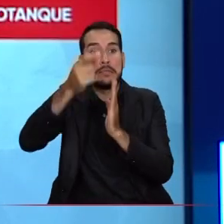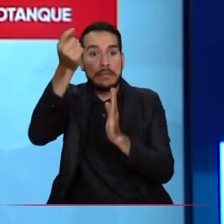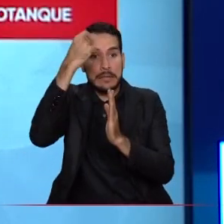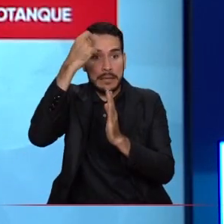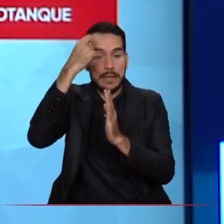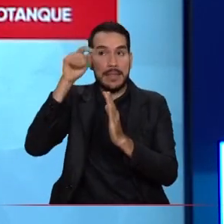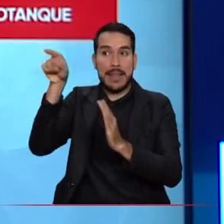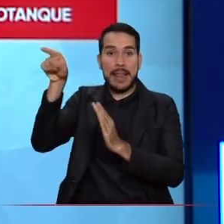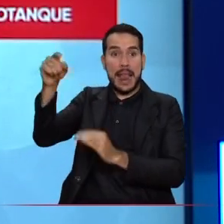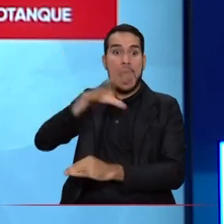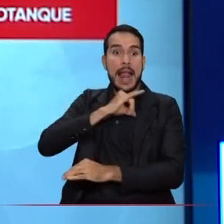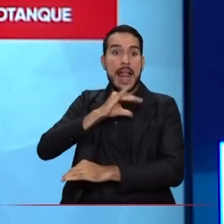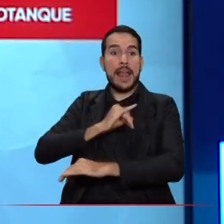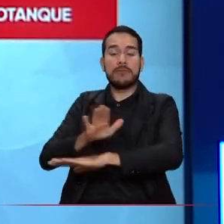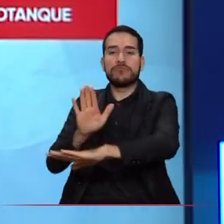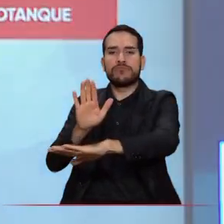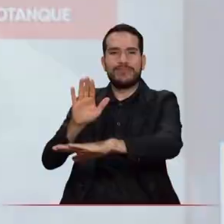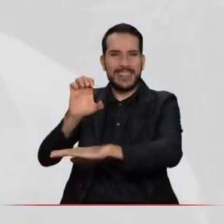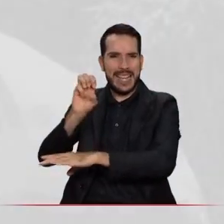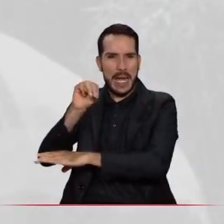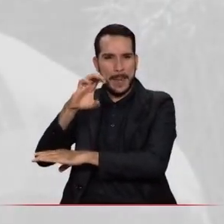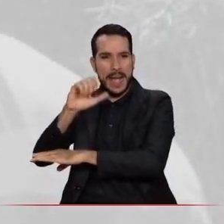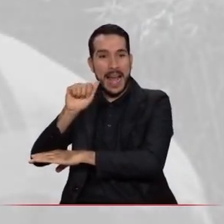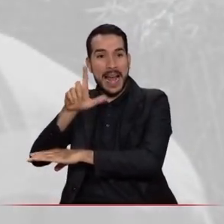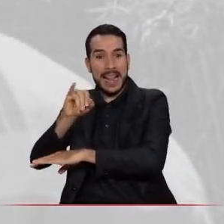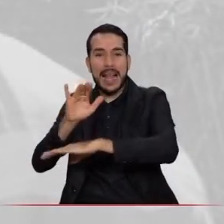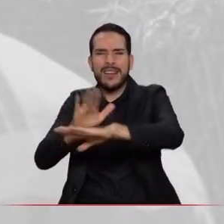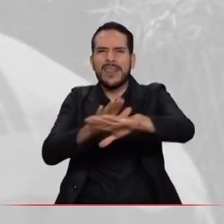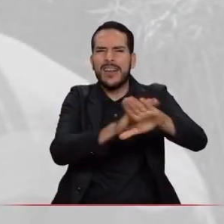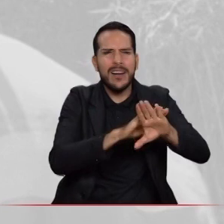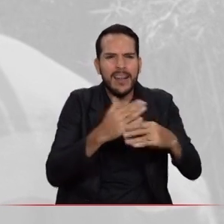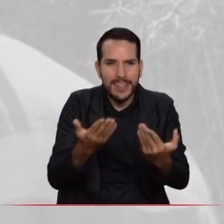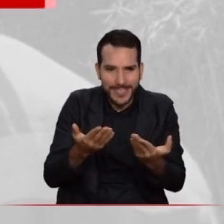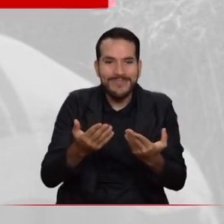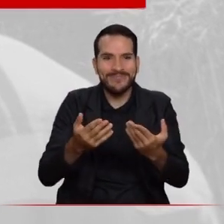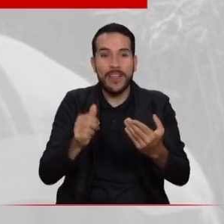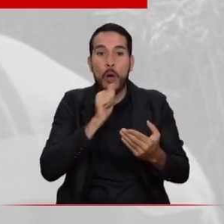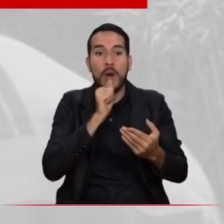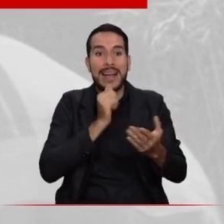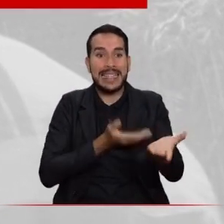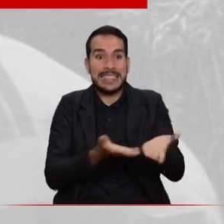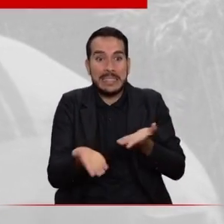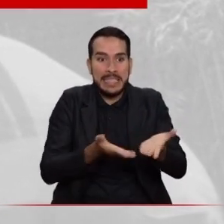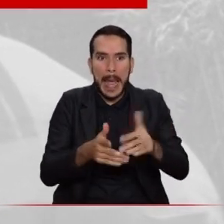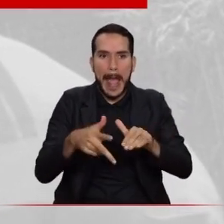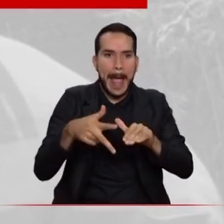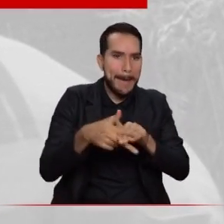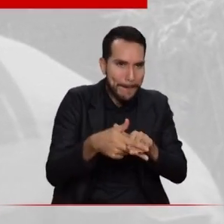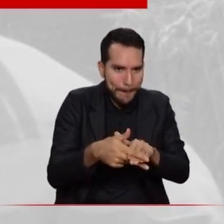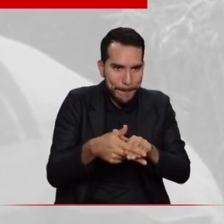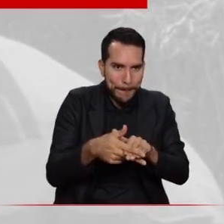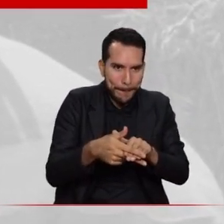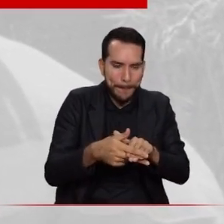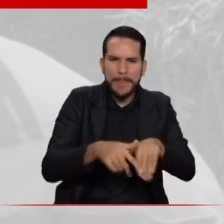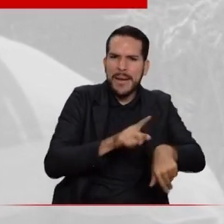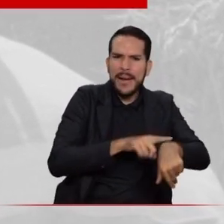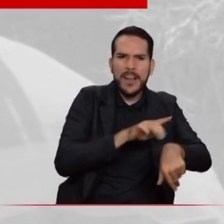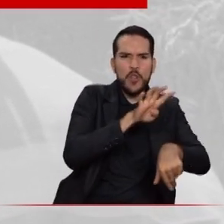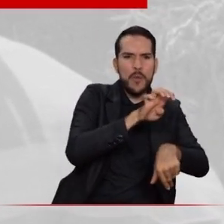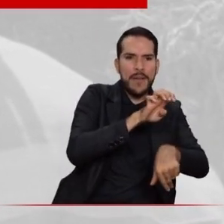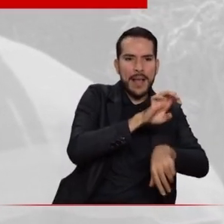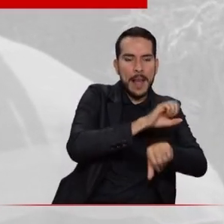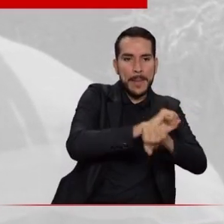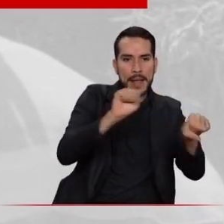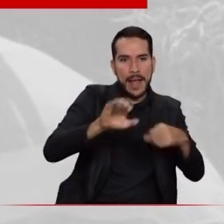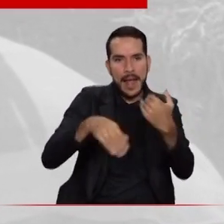de acueducto esta actividad será por cierre por empates a partir de las 9 de la mañana y hasta las 9 de la noche